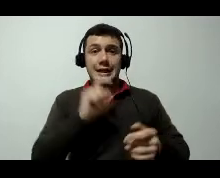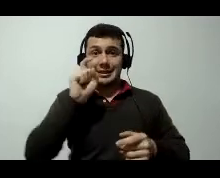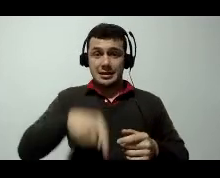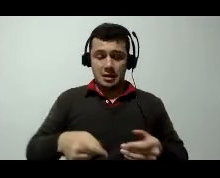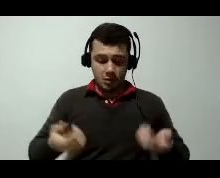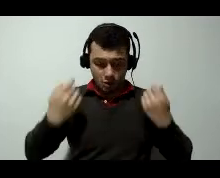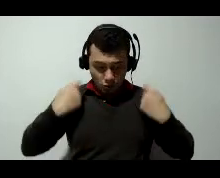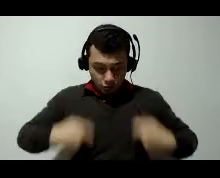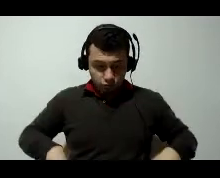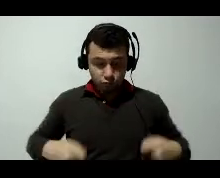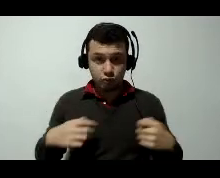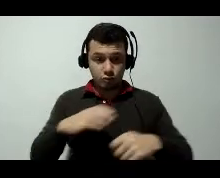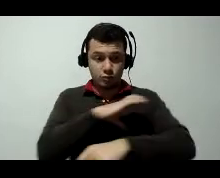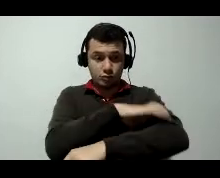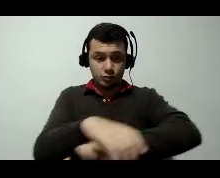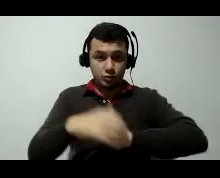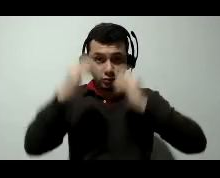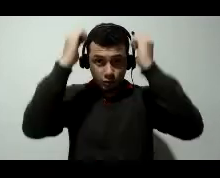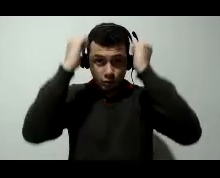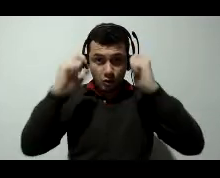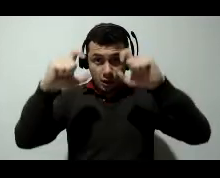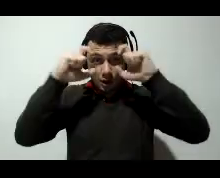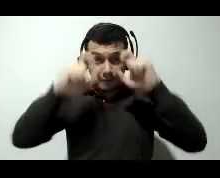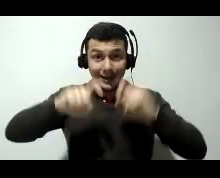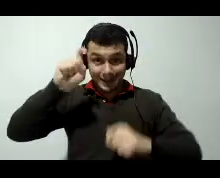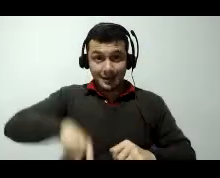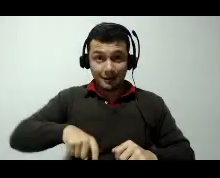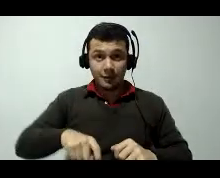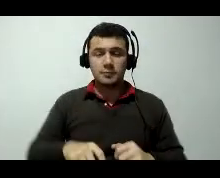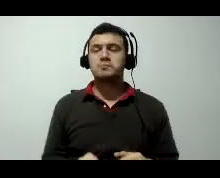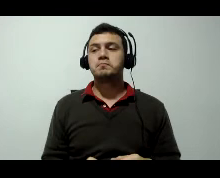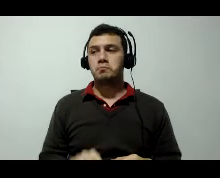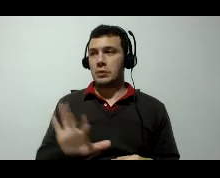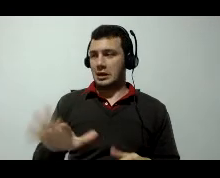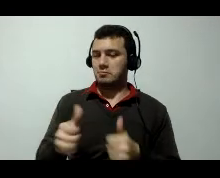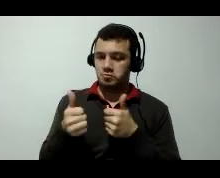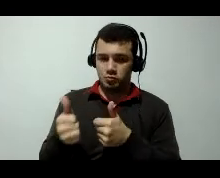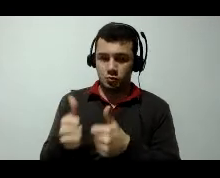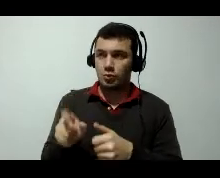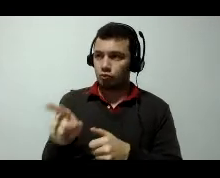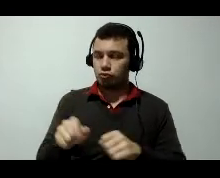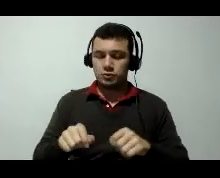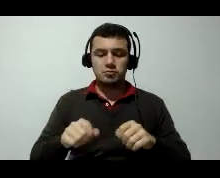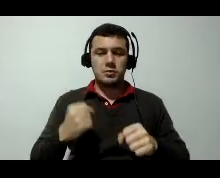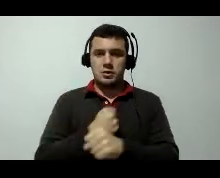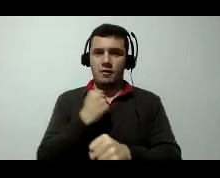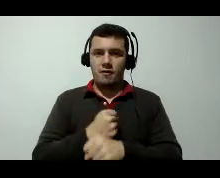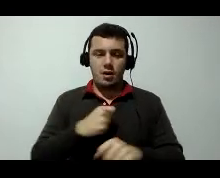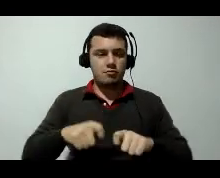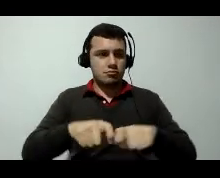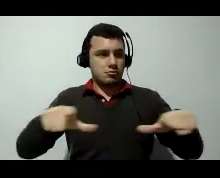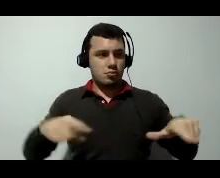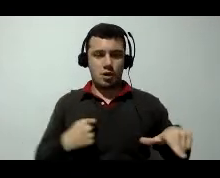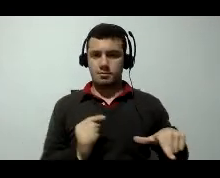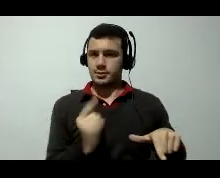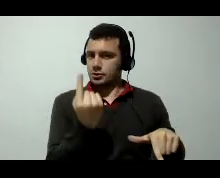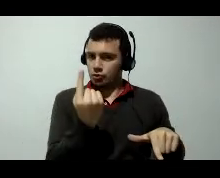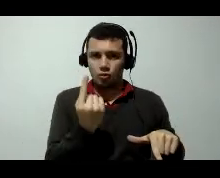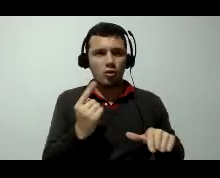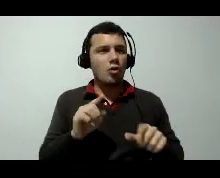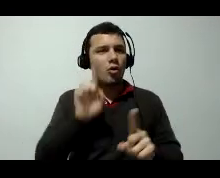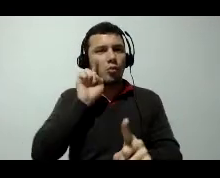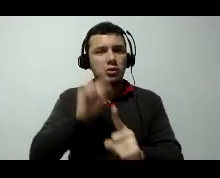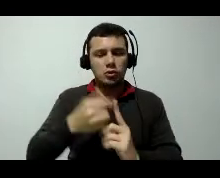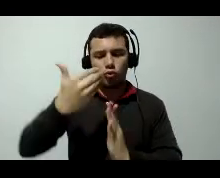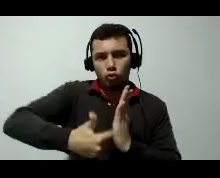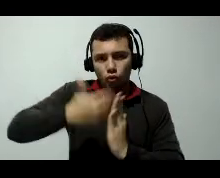Muy bien, Omar. Entonces, mira, si tú estás en un área de archivo y estás tú solo, ¿cierto? Mínimamente lo que vas a